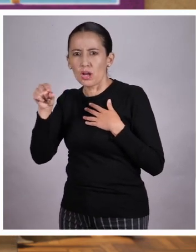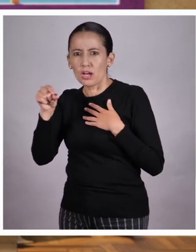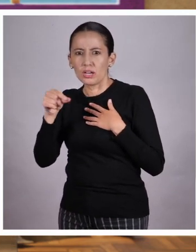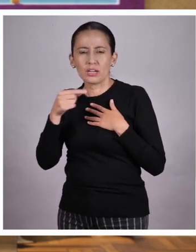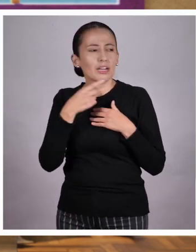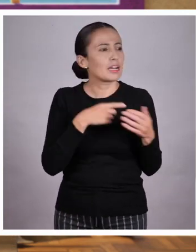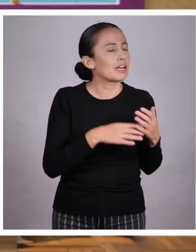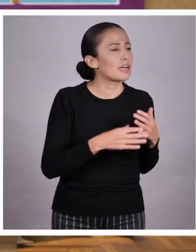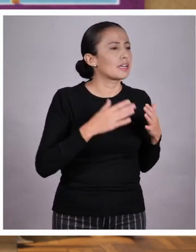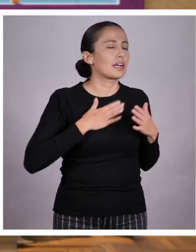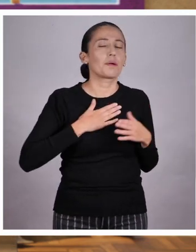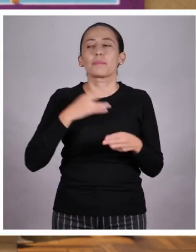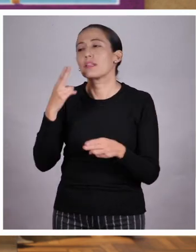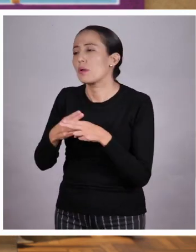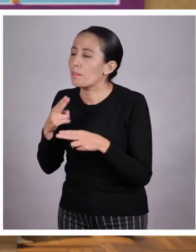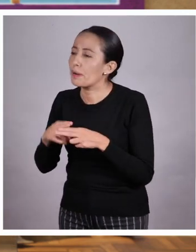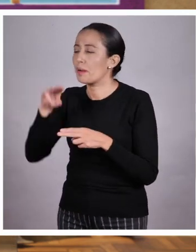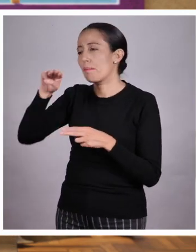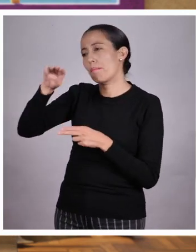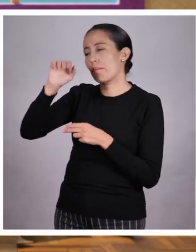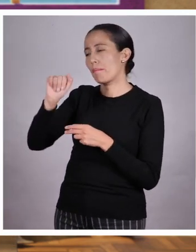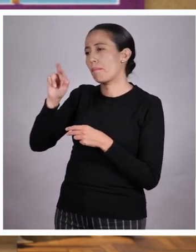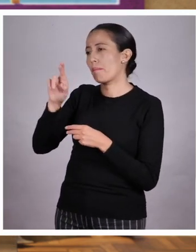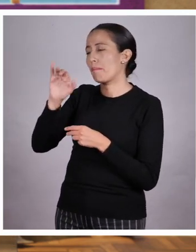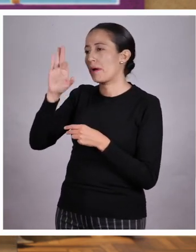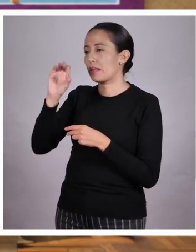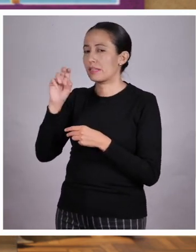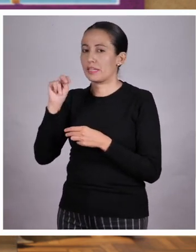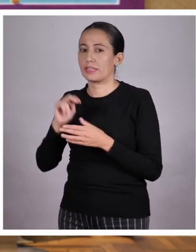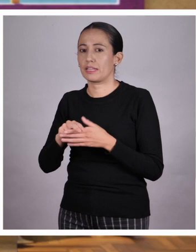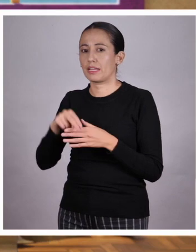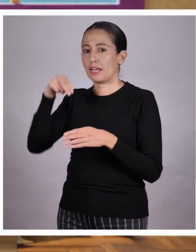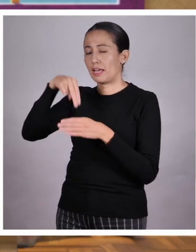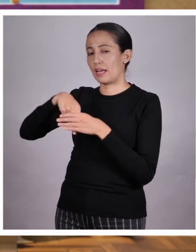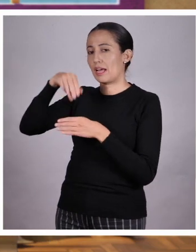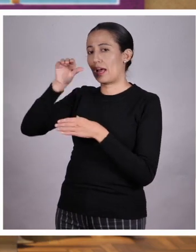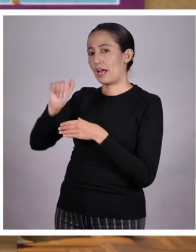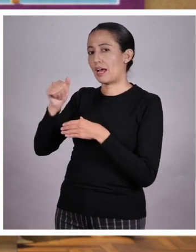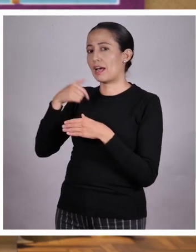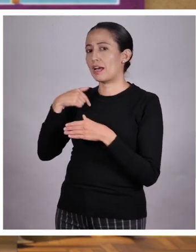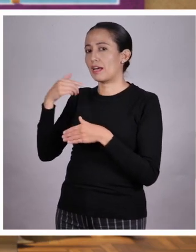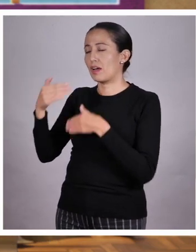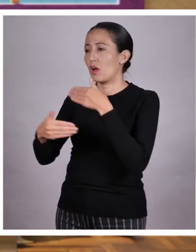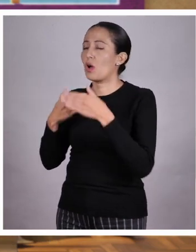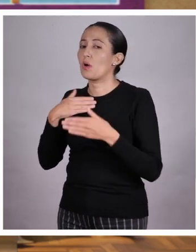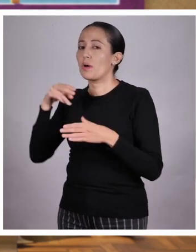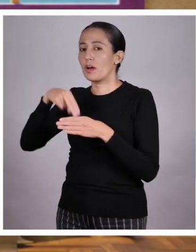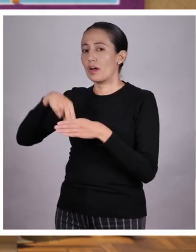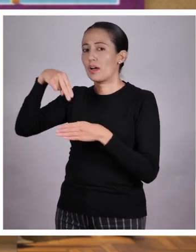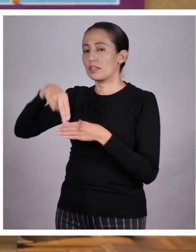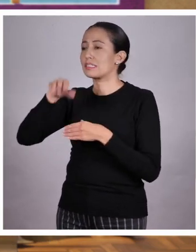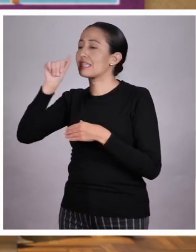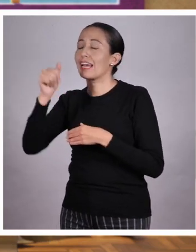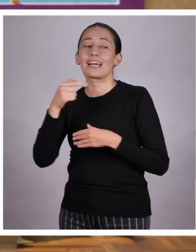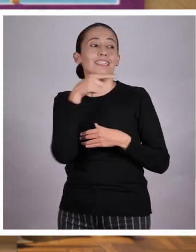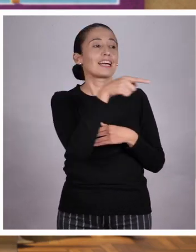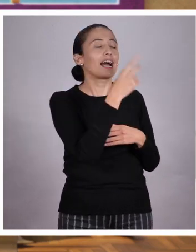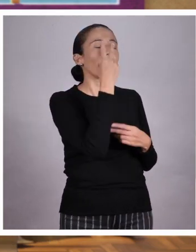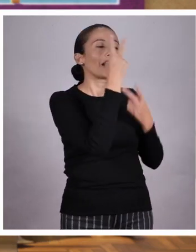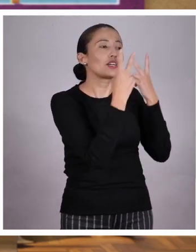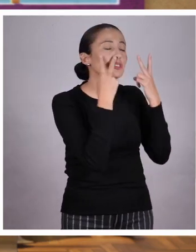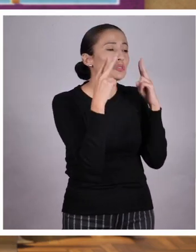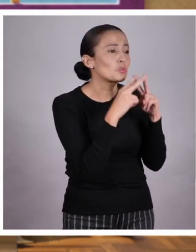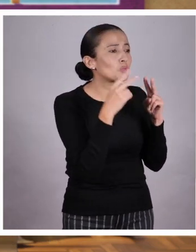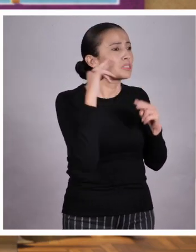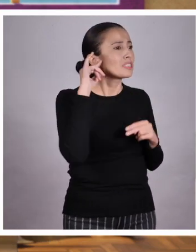ay, ¡que me llamo Martina! Y ¡Ah! soy la nieta de la señora Agustina del primer piso, tu vecina. Ya, yo te conocí cuando